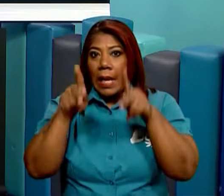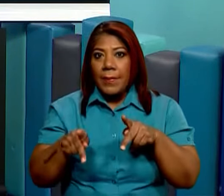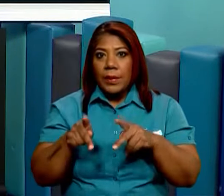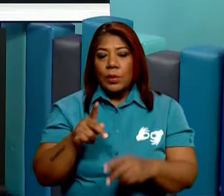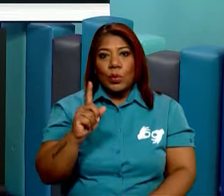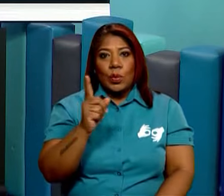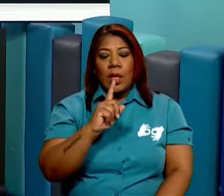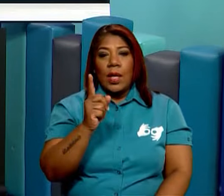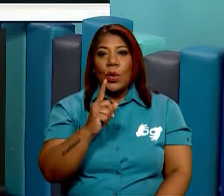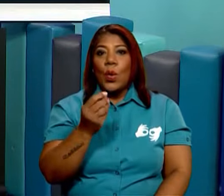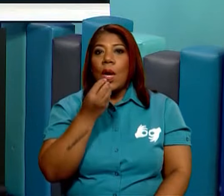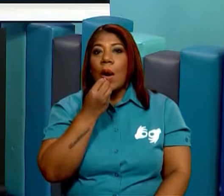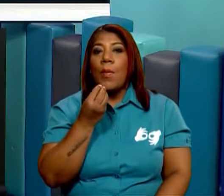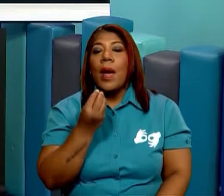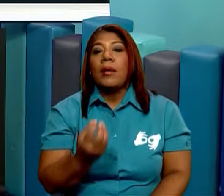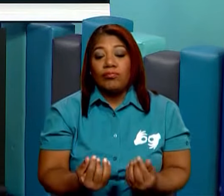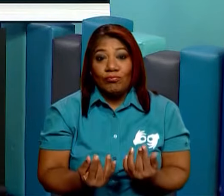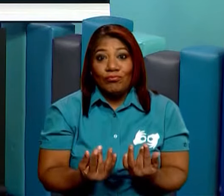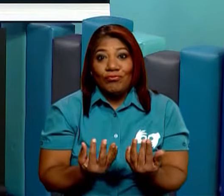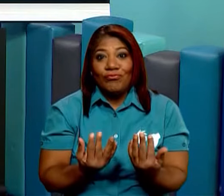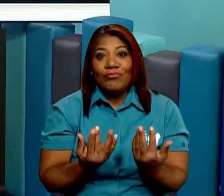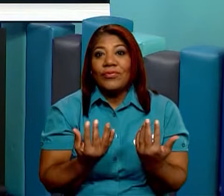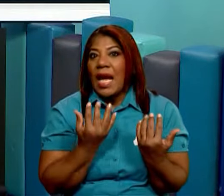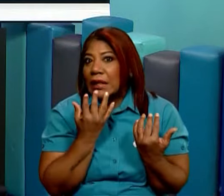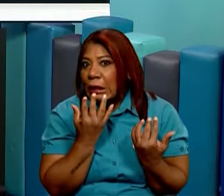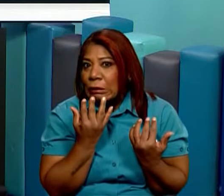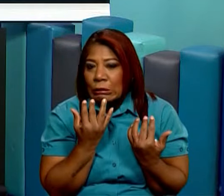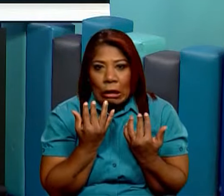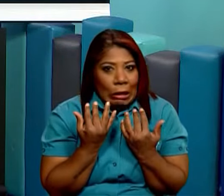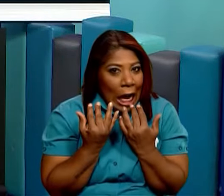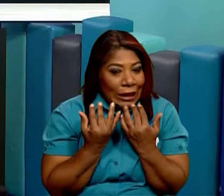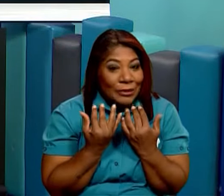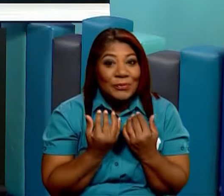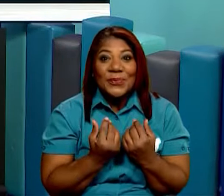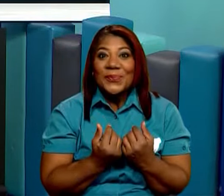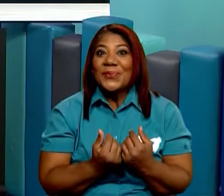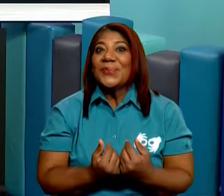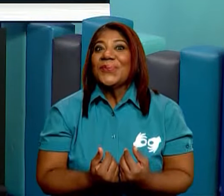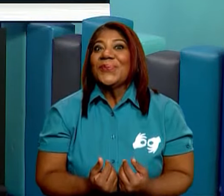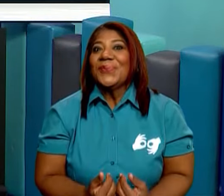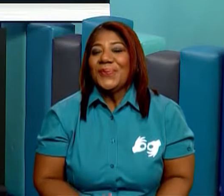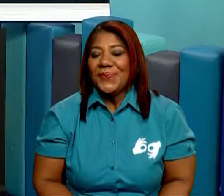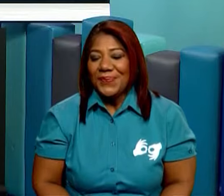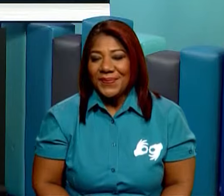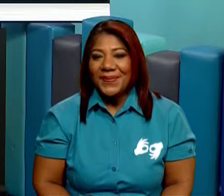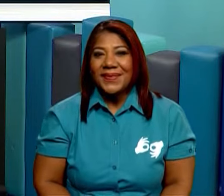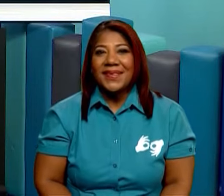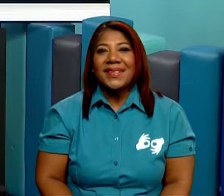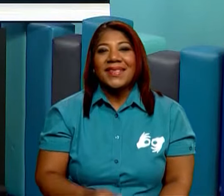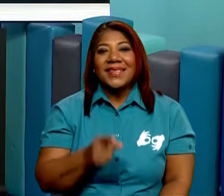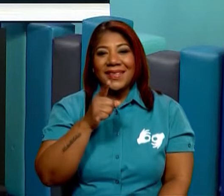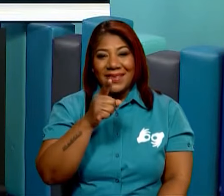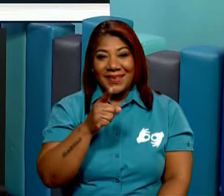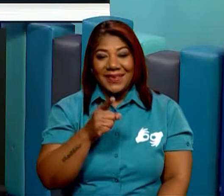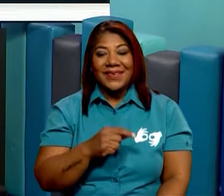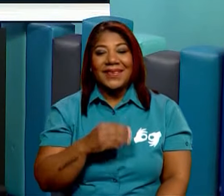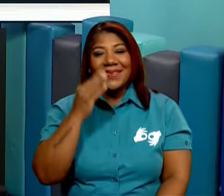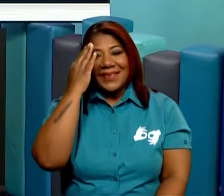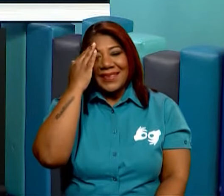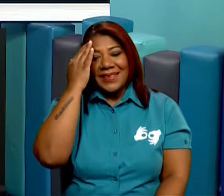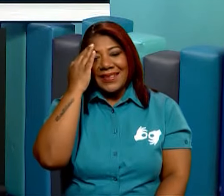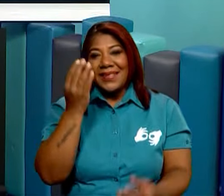¿La vaca qué come? Hierba. Ah, la hierba, eso es. Así es. Muy bien. Te felicito, Marquito, por eso. Bien,